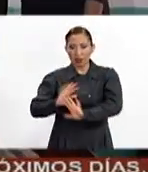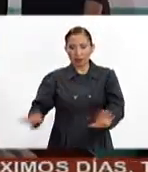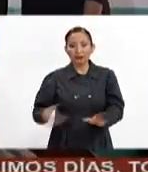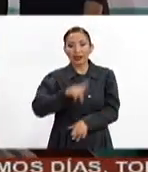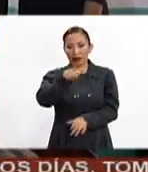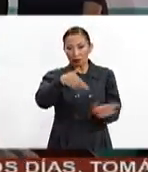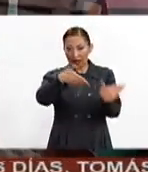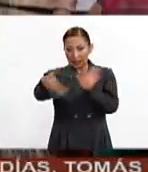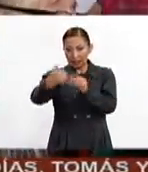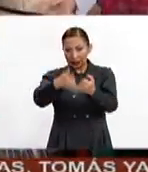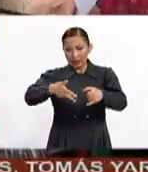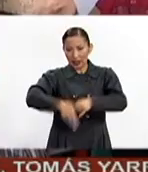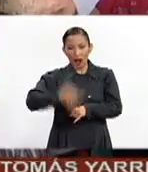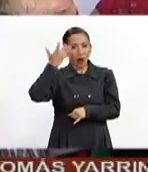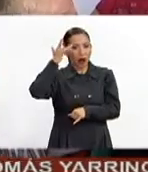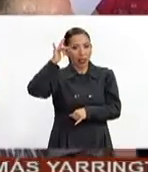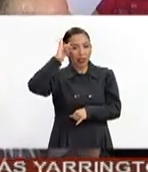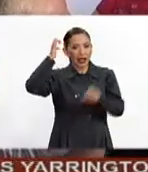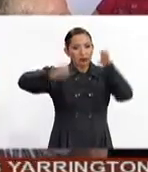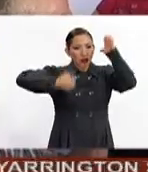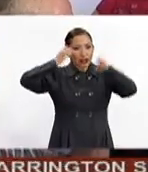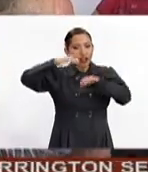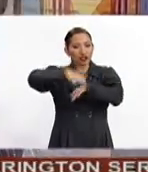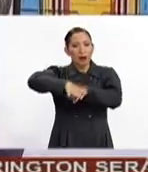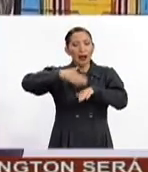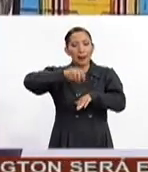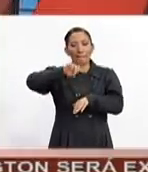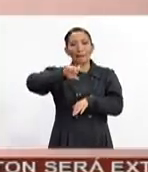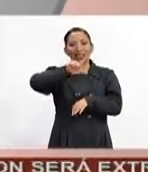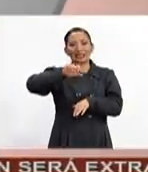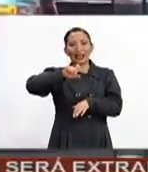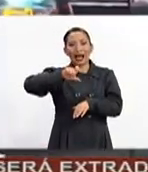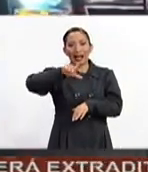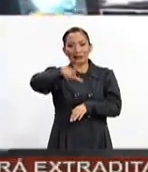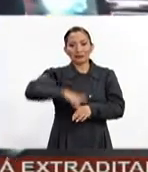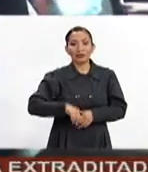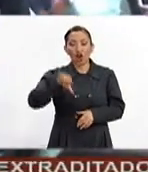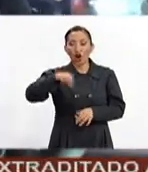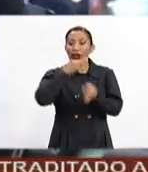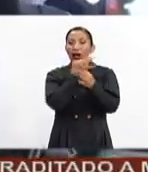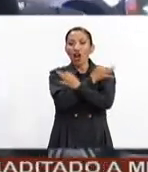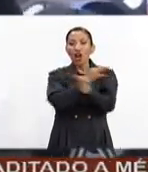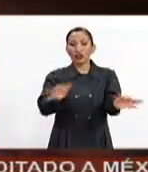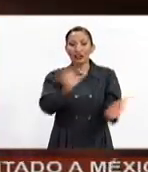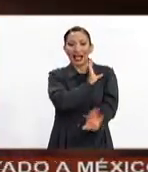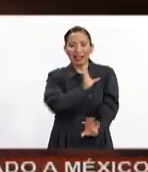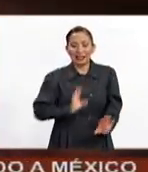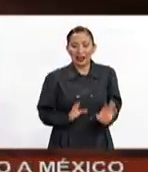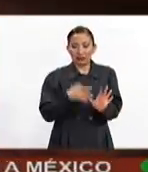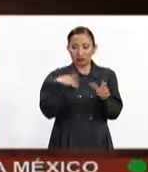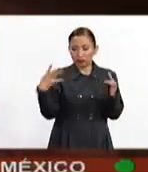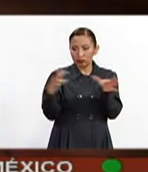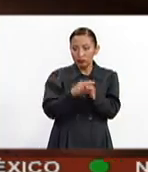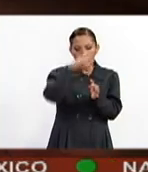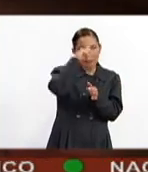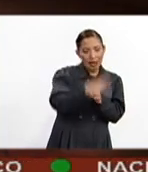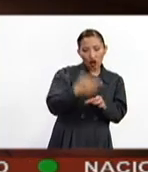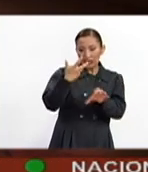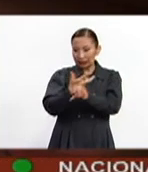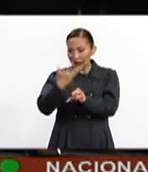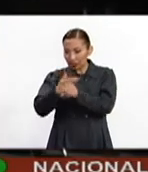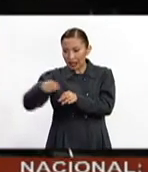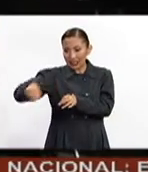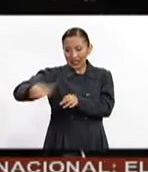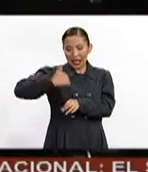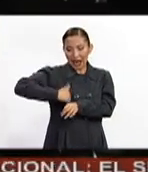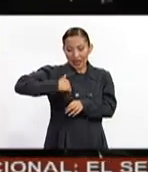Más adelante inauguran en Cuernavaca exposición sobre el mezcal. Hoy anuncian la candidatura conjunta entre México, Estados